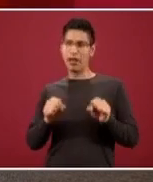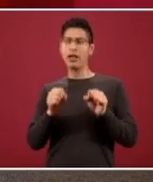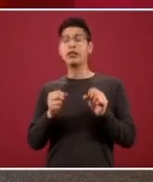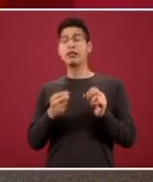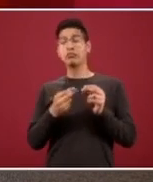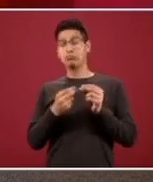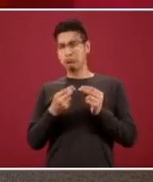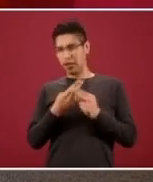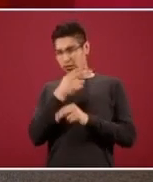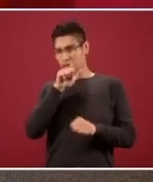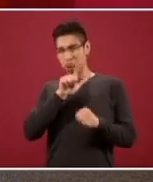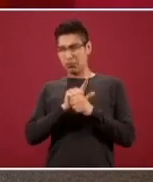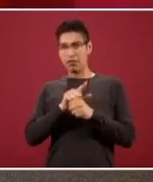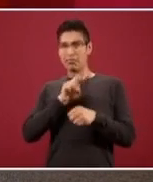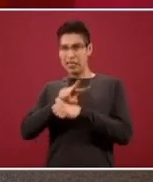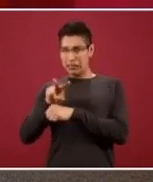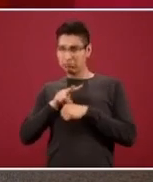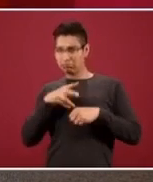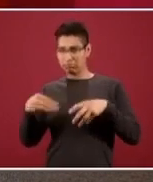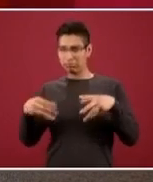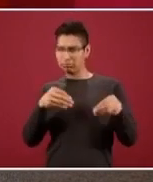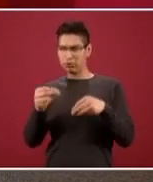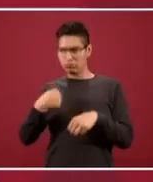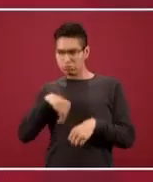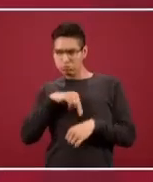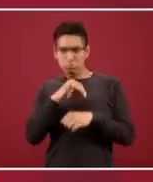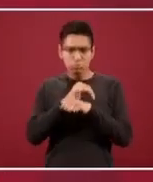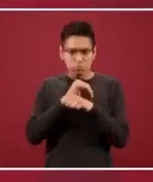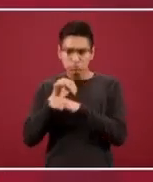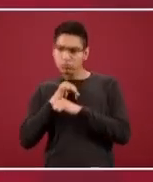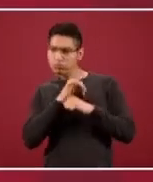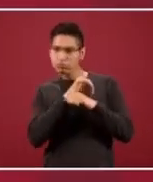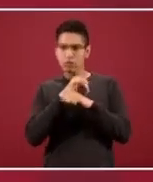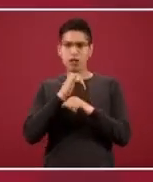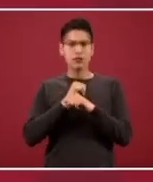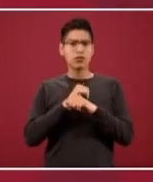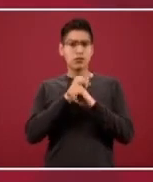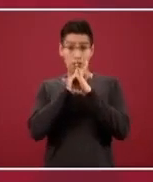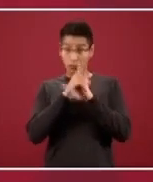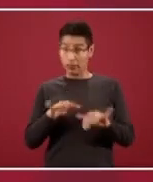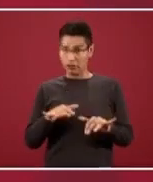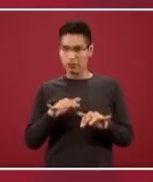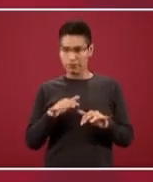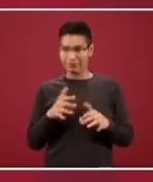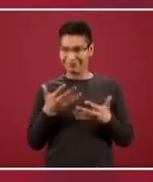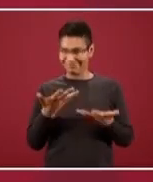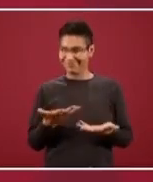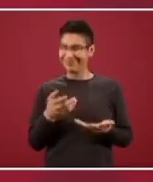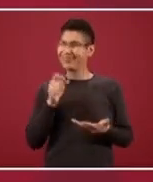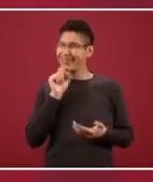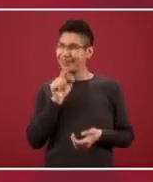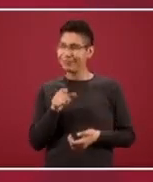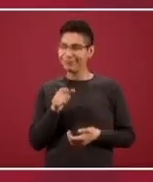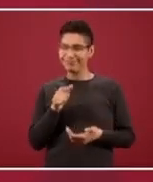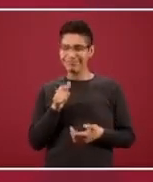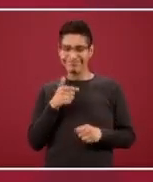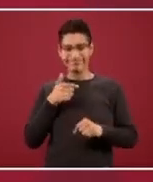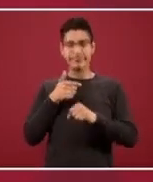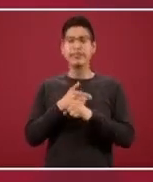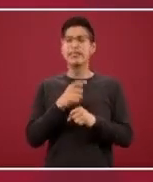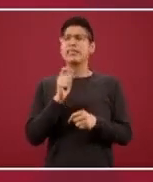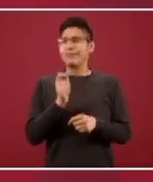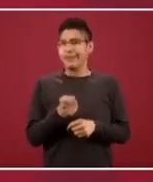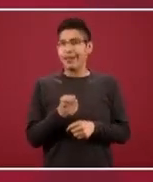seguimiento y búsqueda de toda esta información. Justamente nos han especificado que